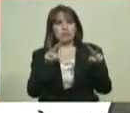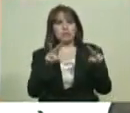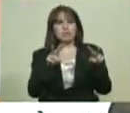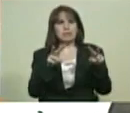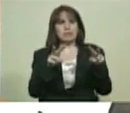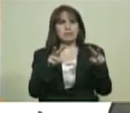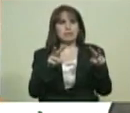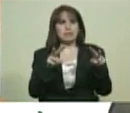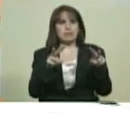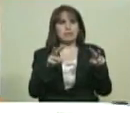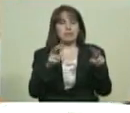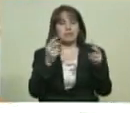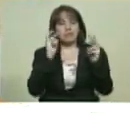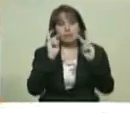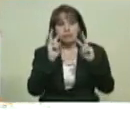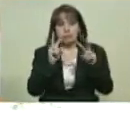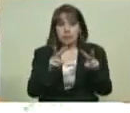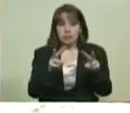es inminente